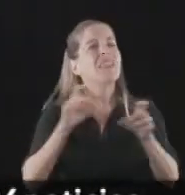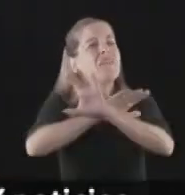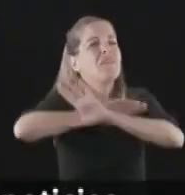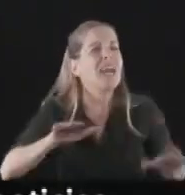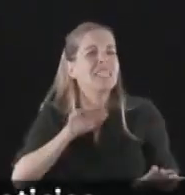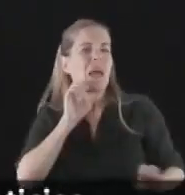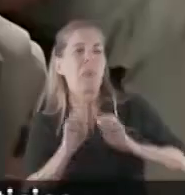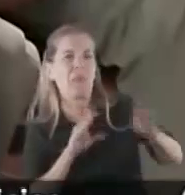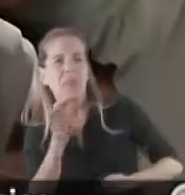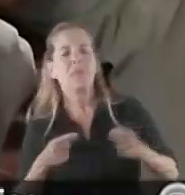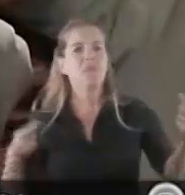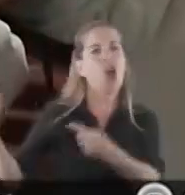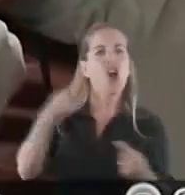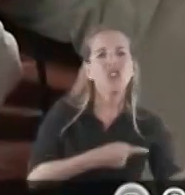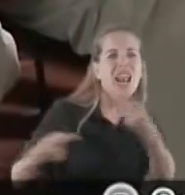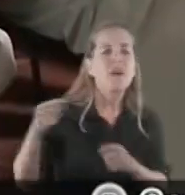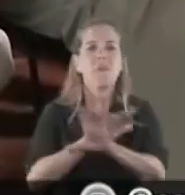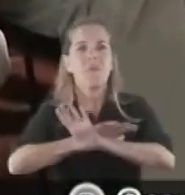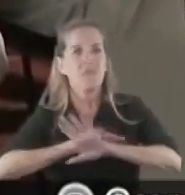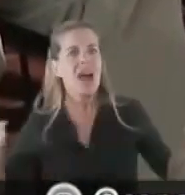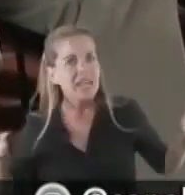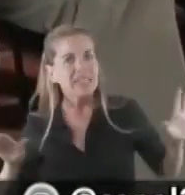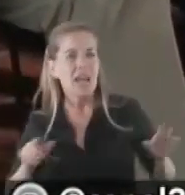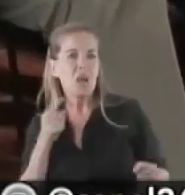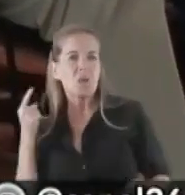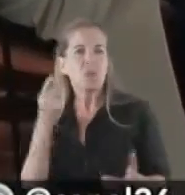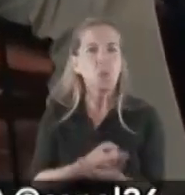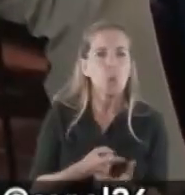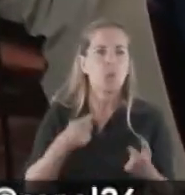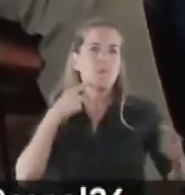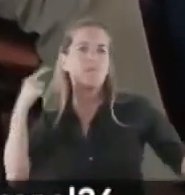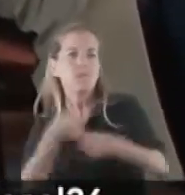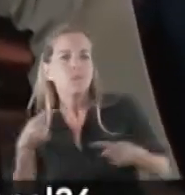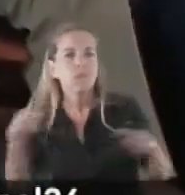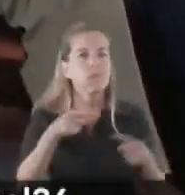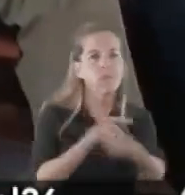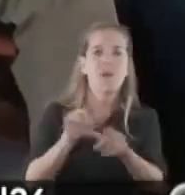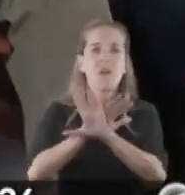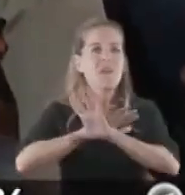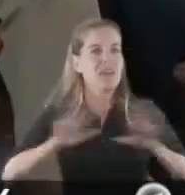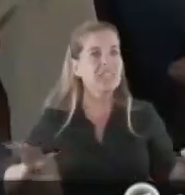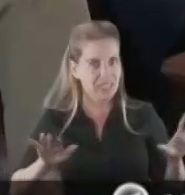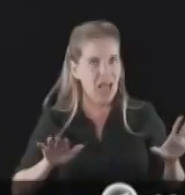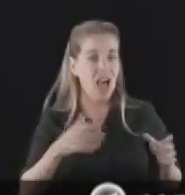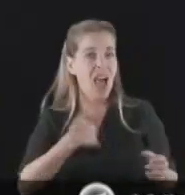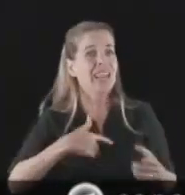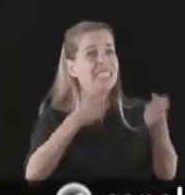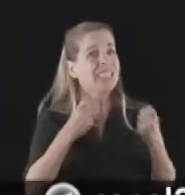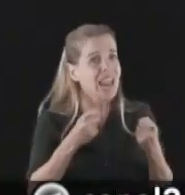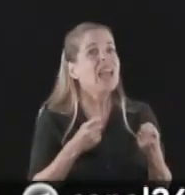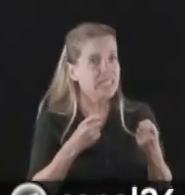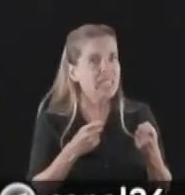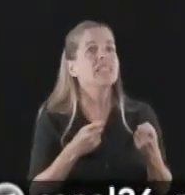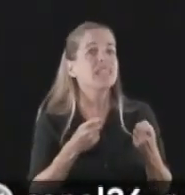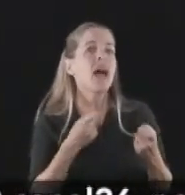agravios, necesita terminar con los insultos, con las voces altisonantes, necesita que volvamos a hablarnos y